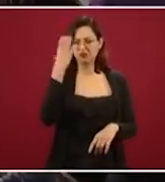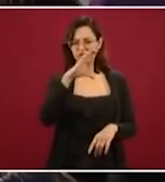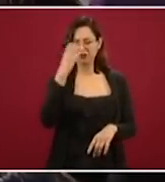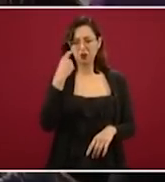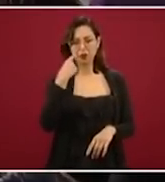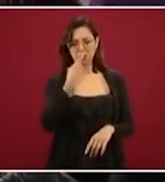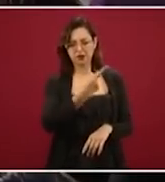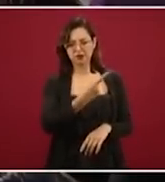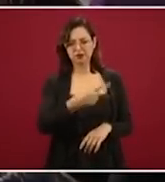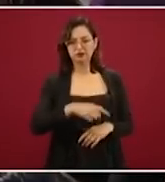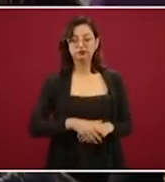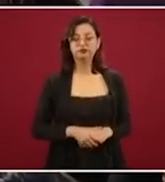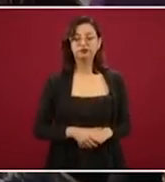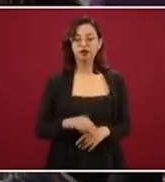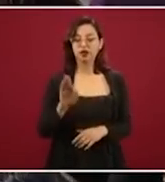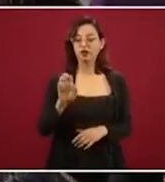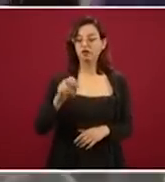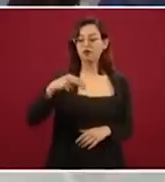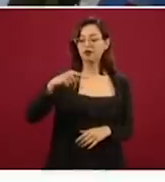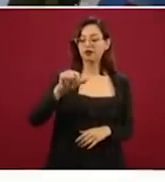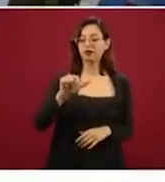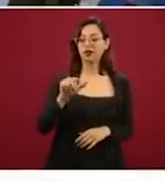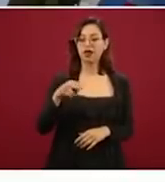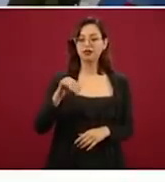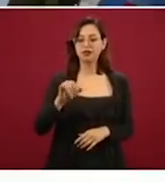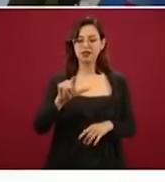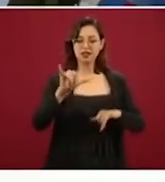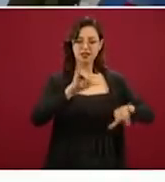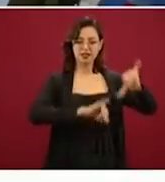Mire, para el fentanil.